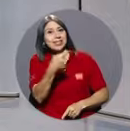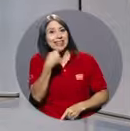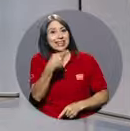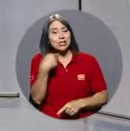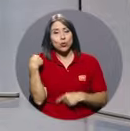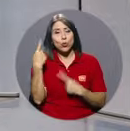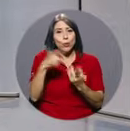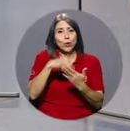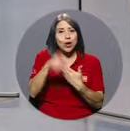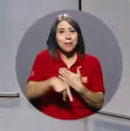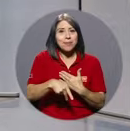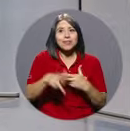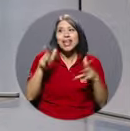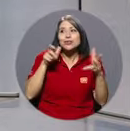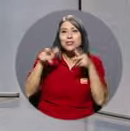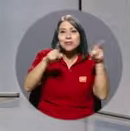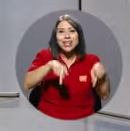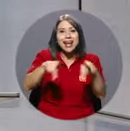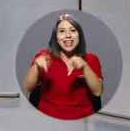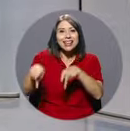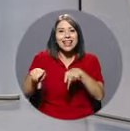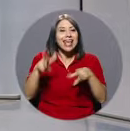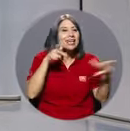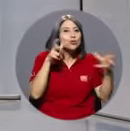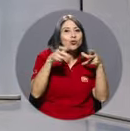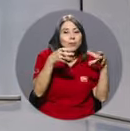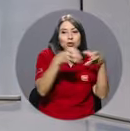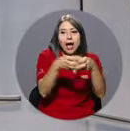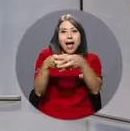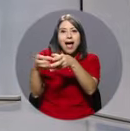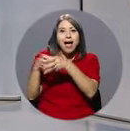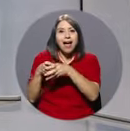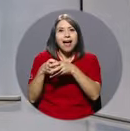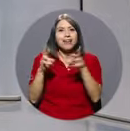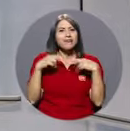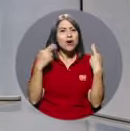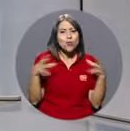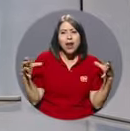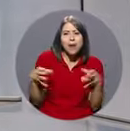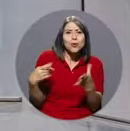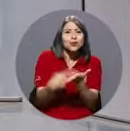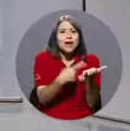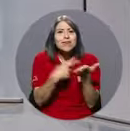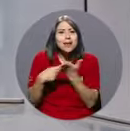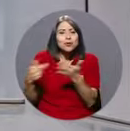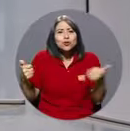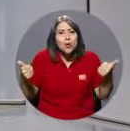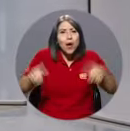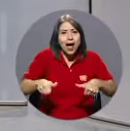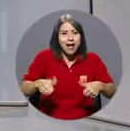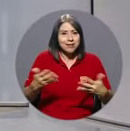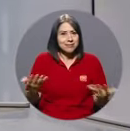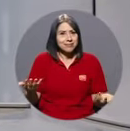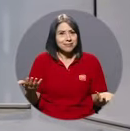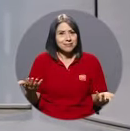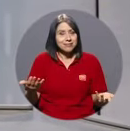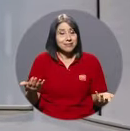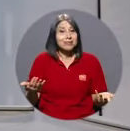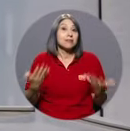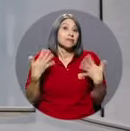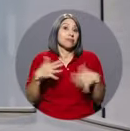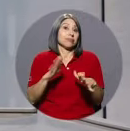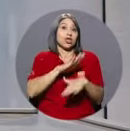ustedes han mencionado a lo largo del programa, escuchemos a la gente, escuchemos a los sectores, reunámonos, hablemos, pongámonos de acuerdo. Al